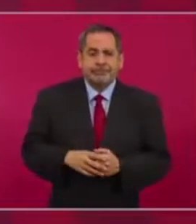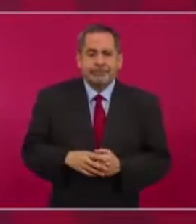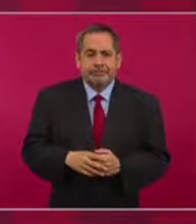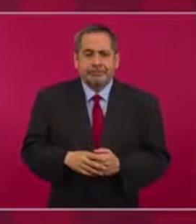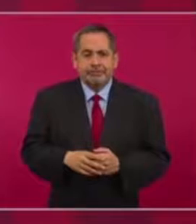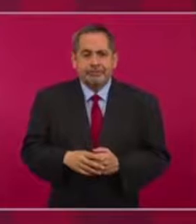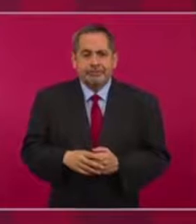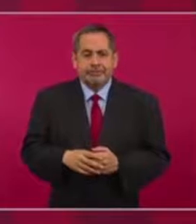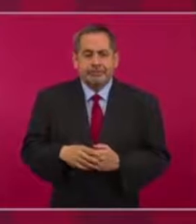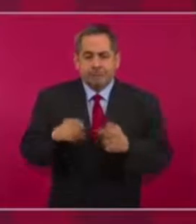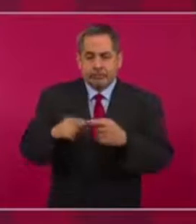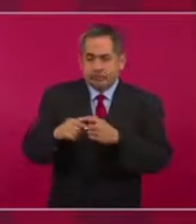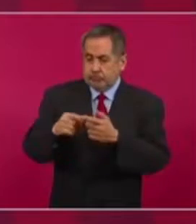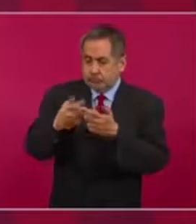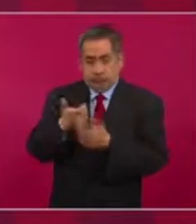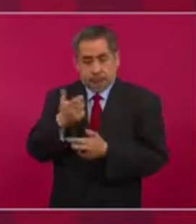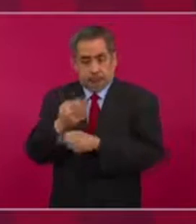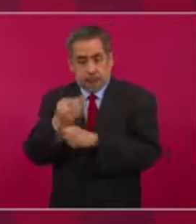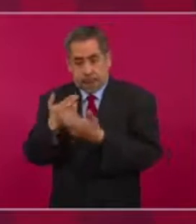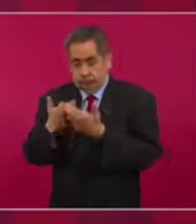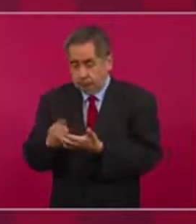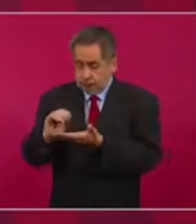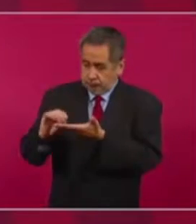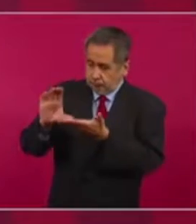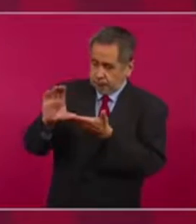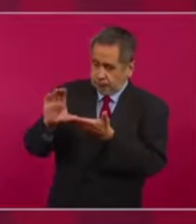se hacen 3, se hacen 5.